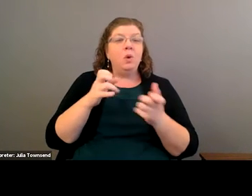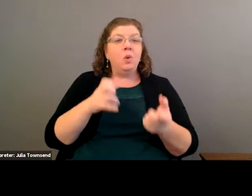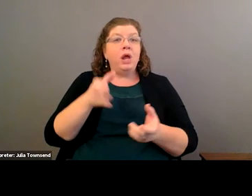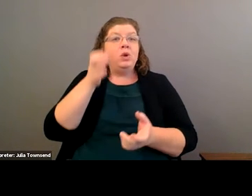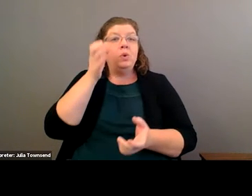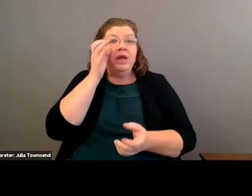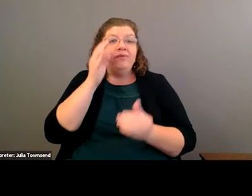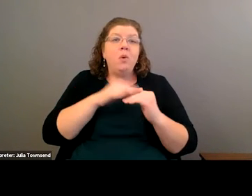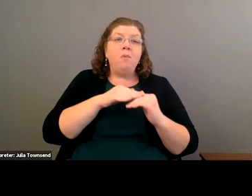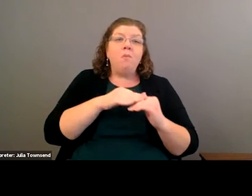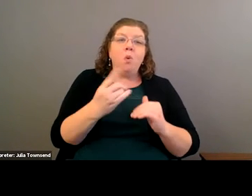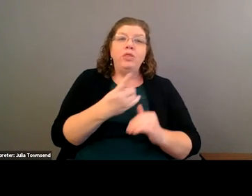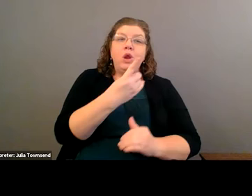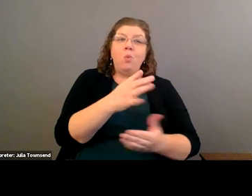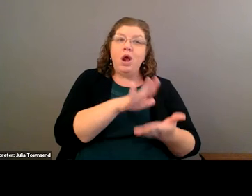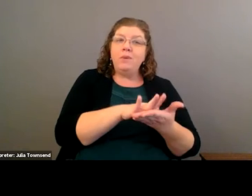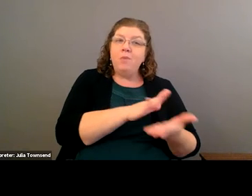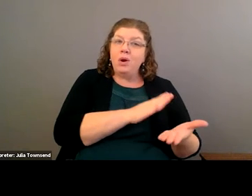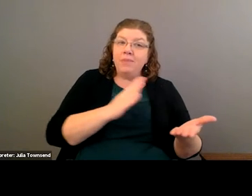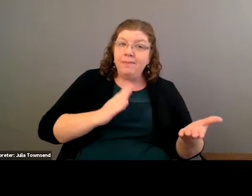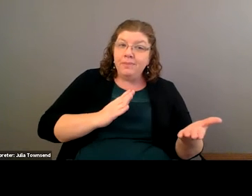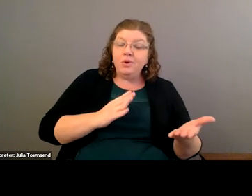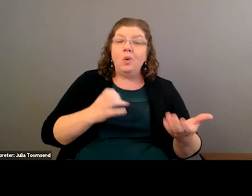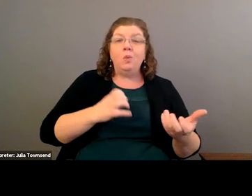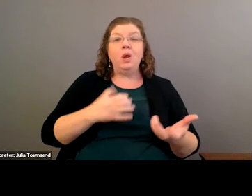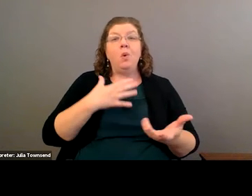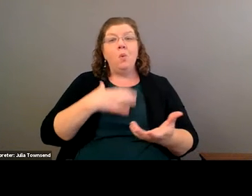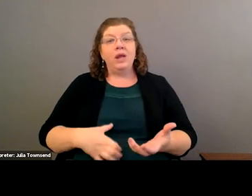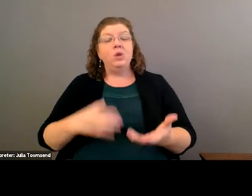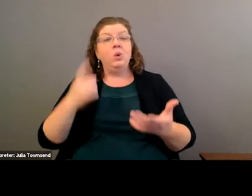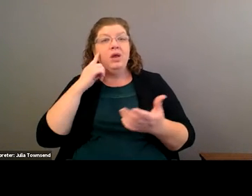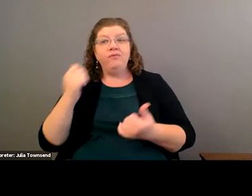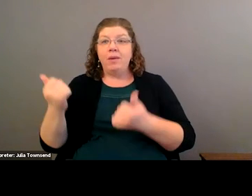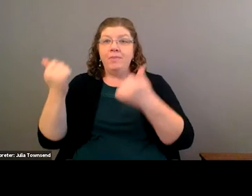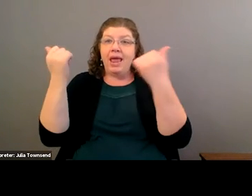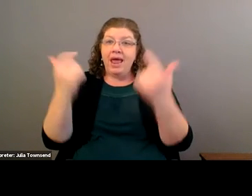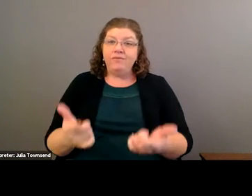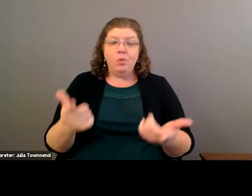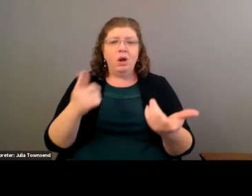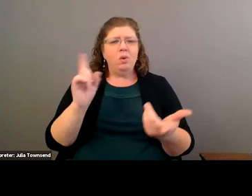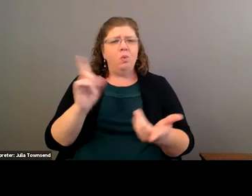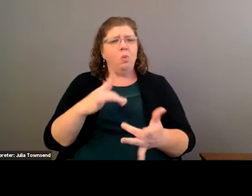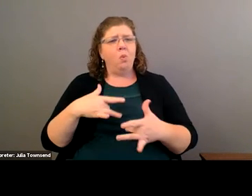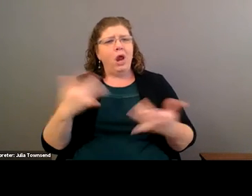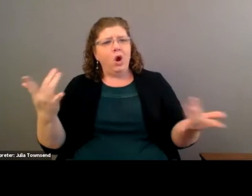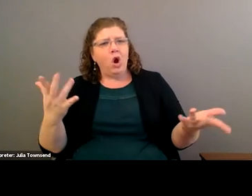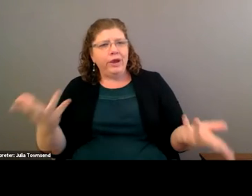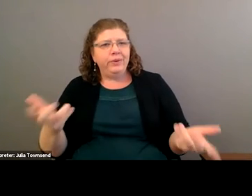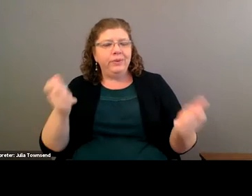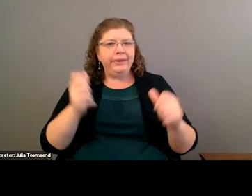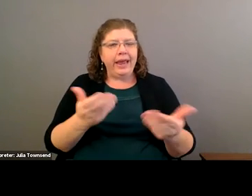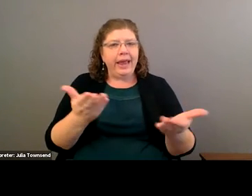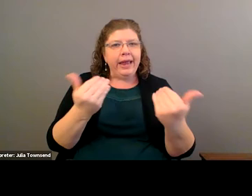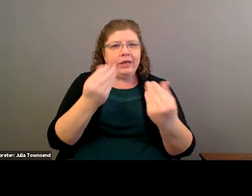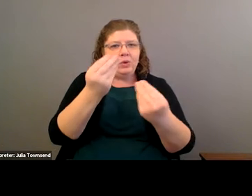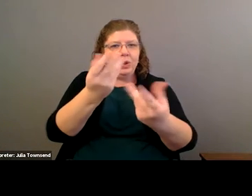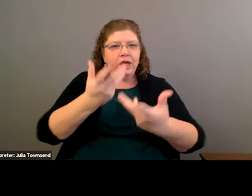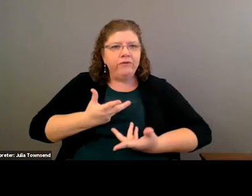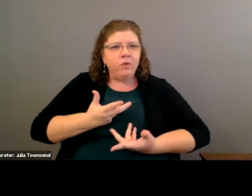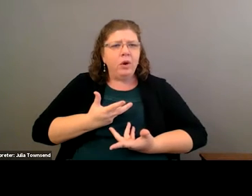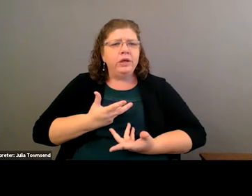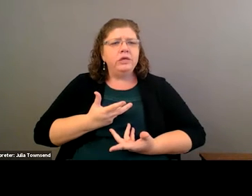Nos gustaría que todos los miembros del consejo, todos, se pronuncien a favor. ¿Dónde están